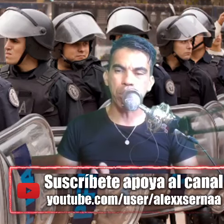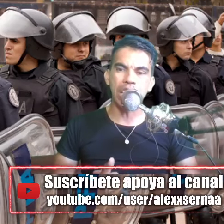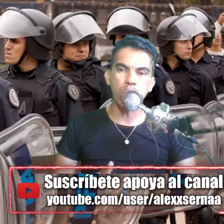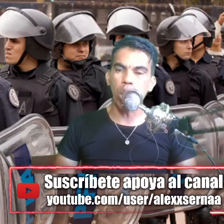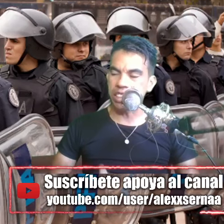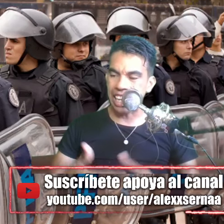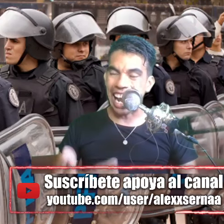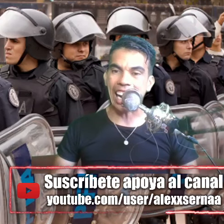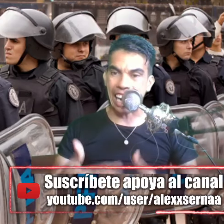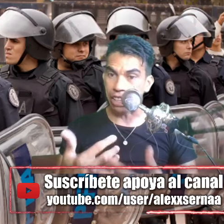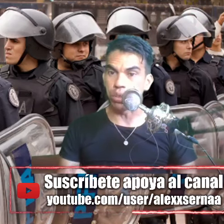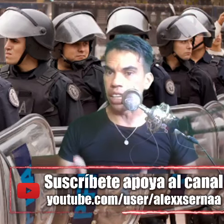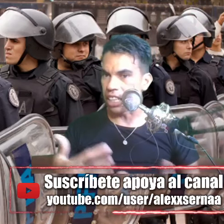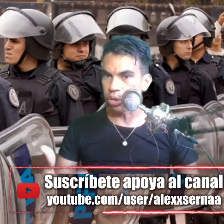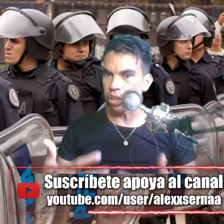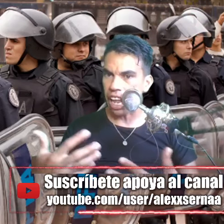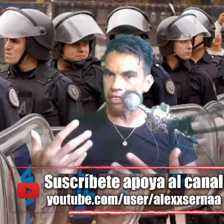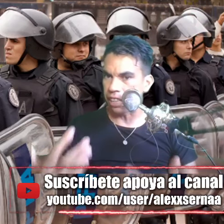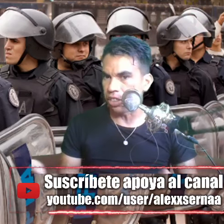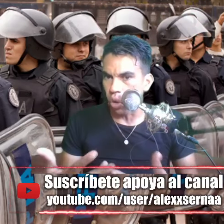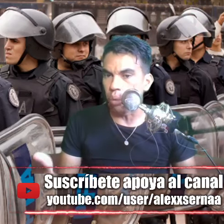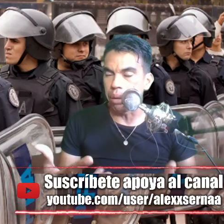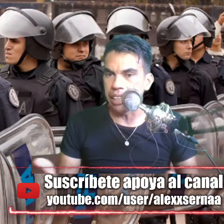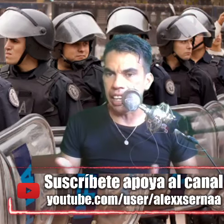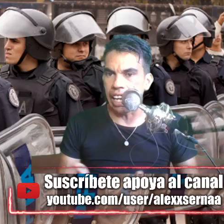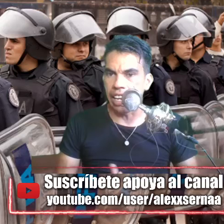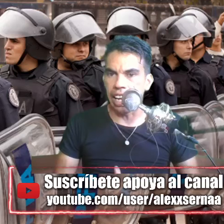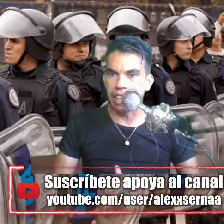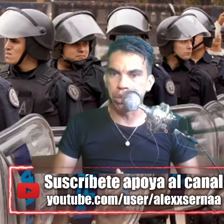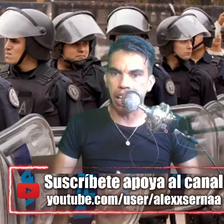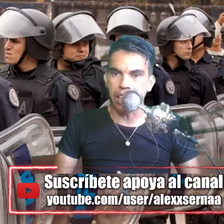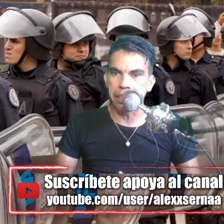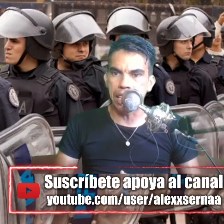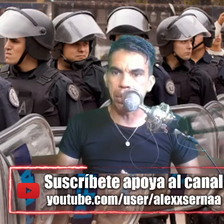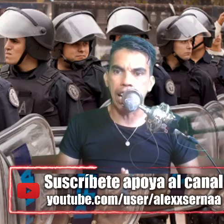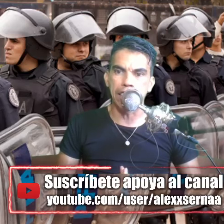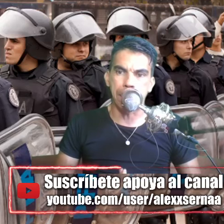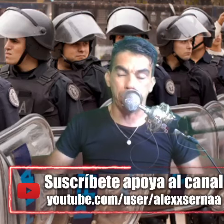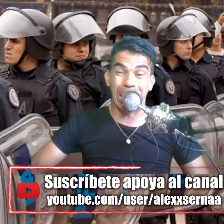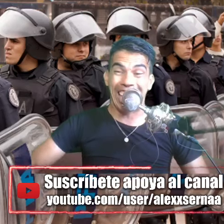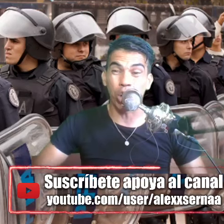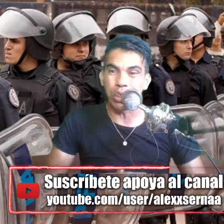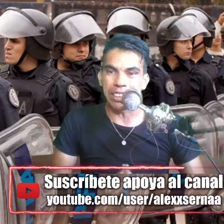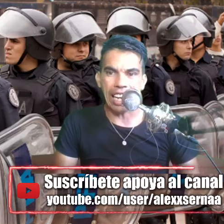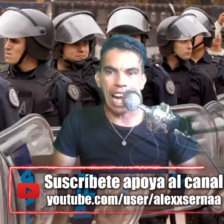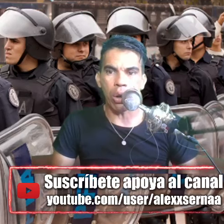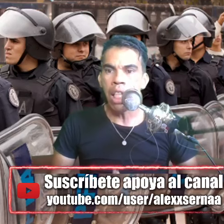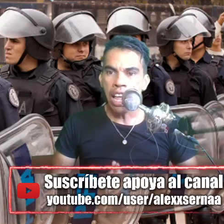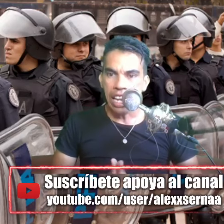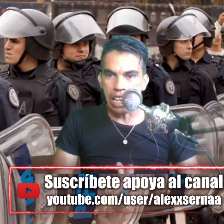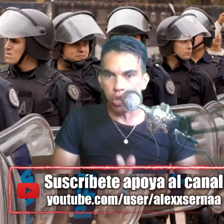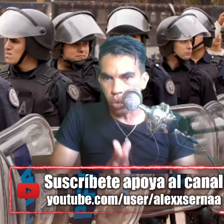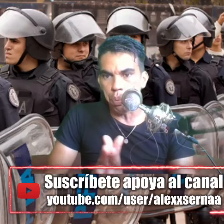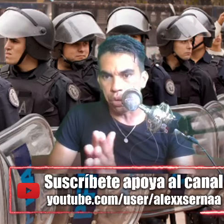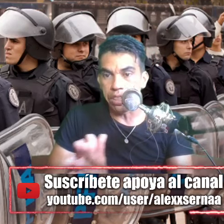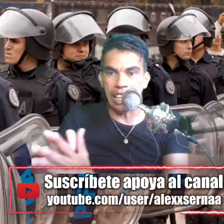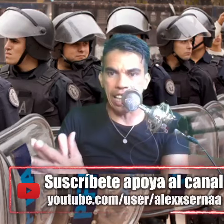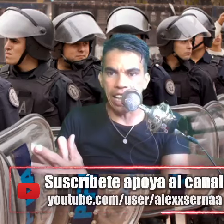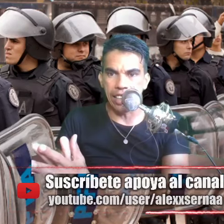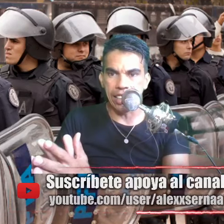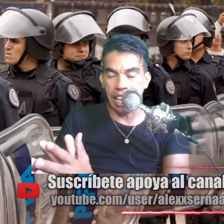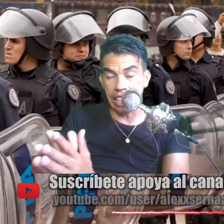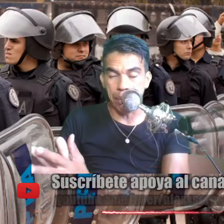el aspecto de no llegar la ayuda y esto de la inflación obviamente ayuda demasiado en el aspecto de que todo está caro y los grupos